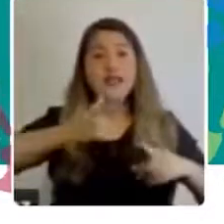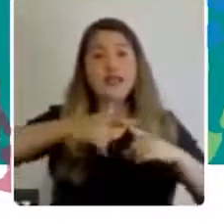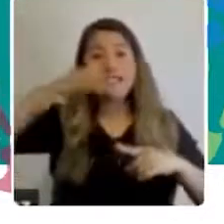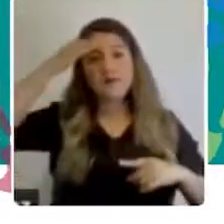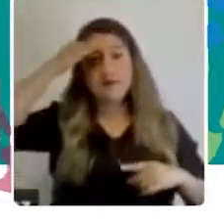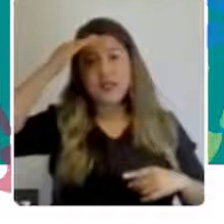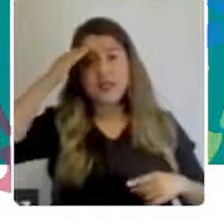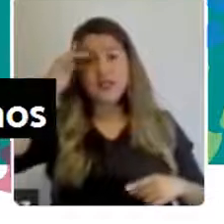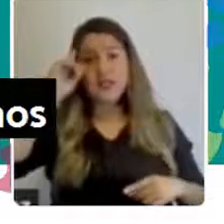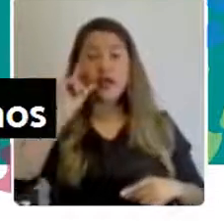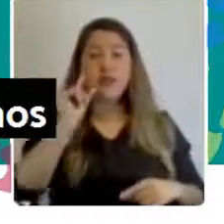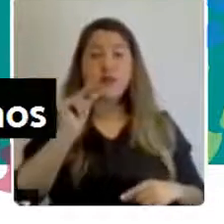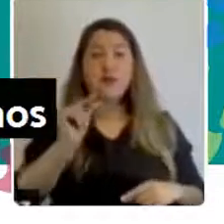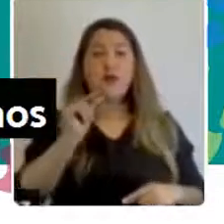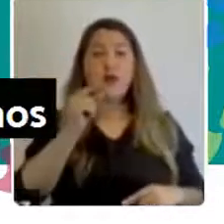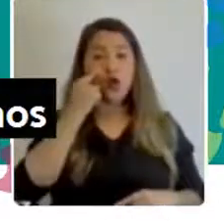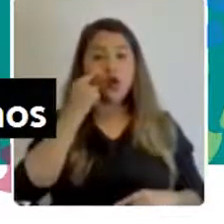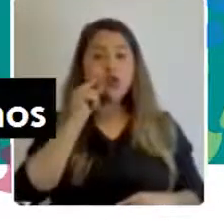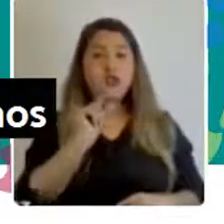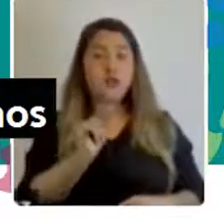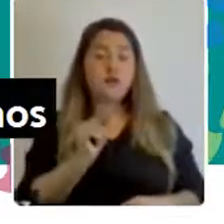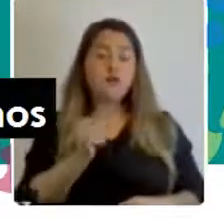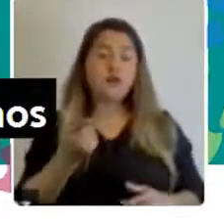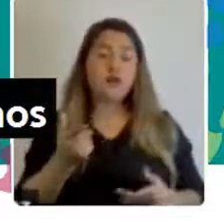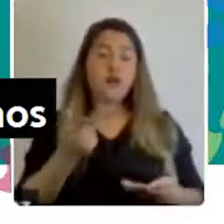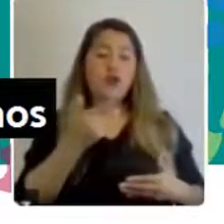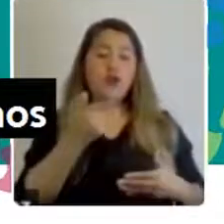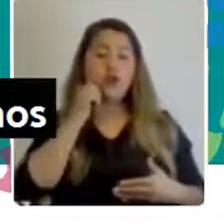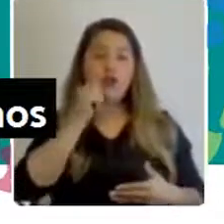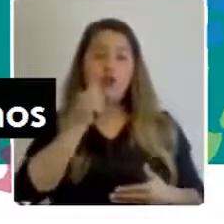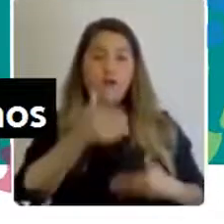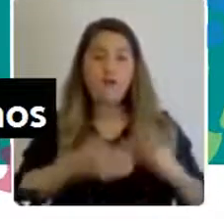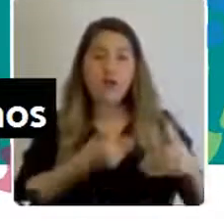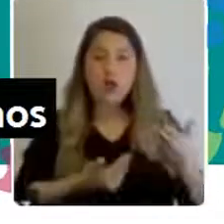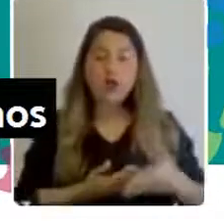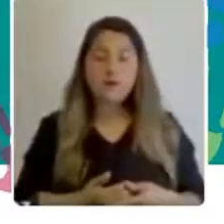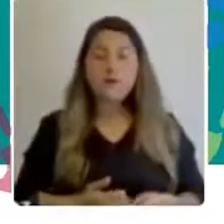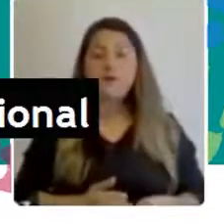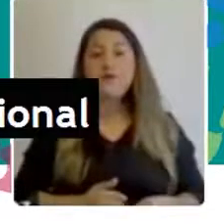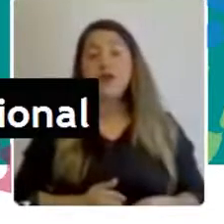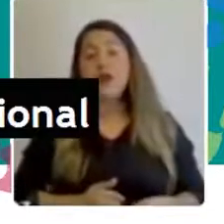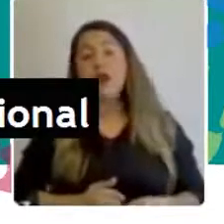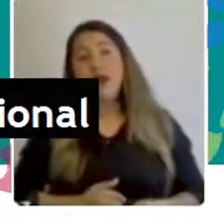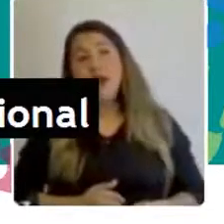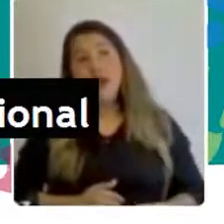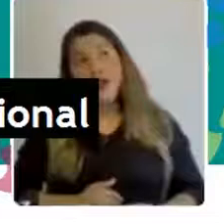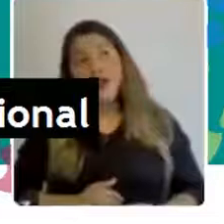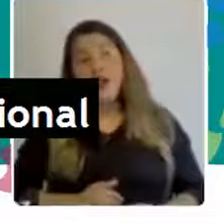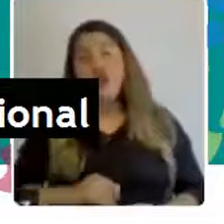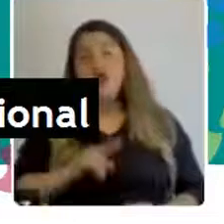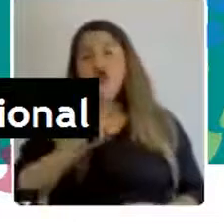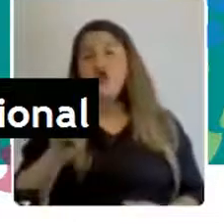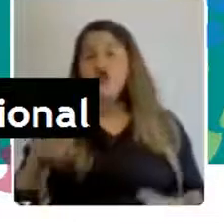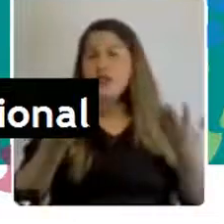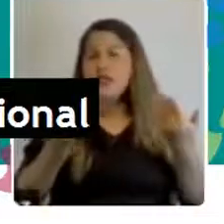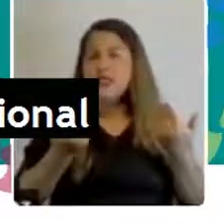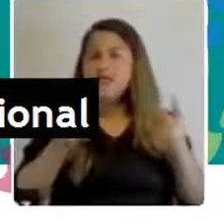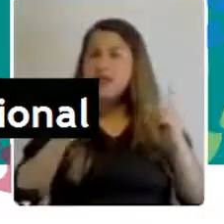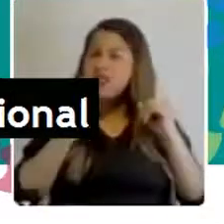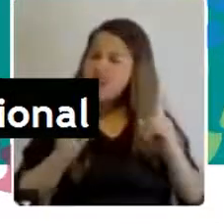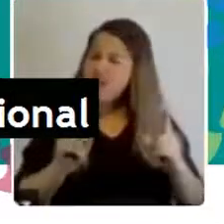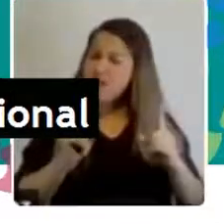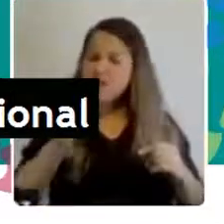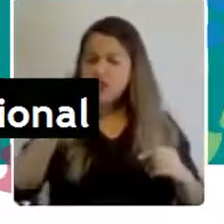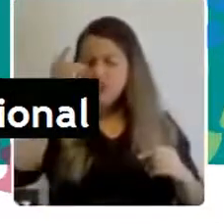son contextualizadas, son locales, no necesariamente tenemos que inventar la rueda, y efectivamente la experiencia internacional